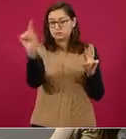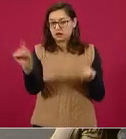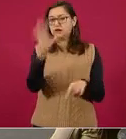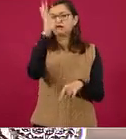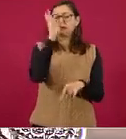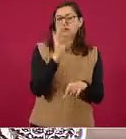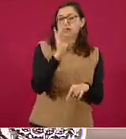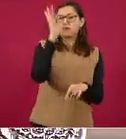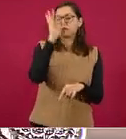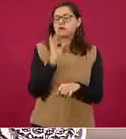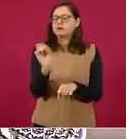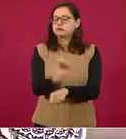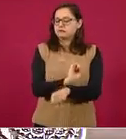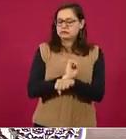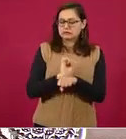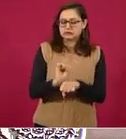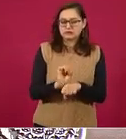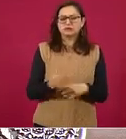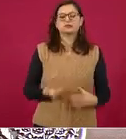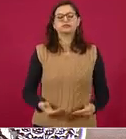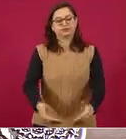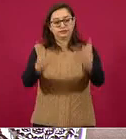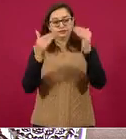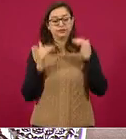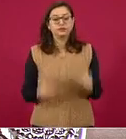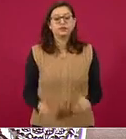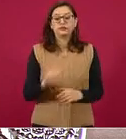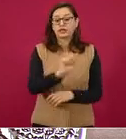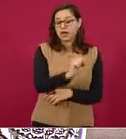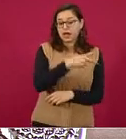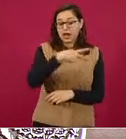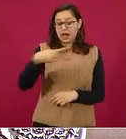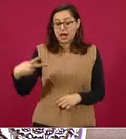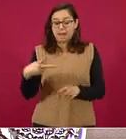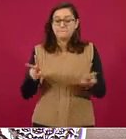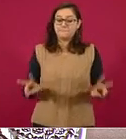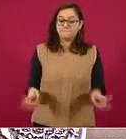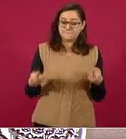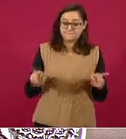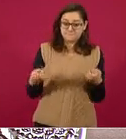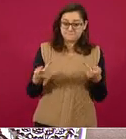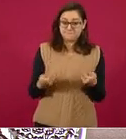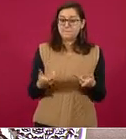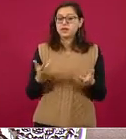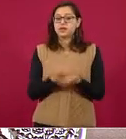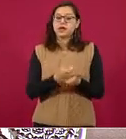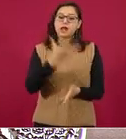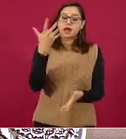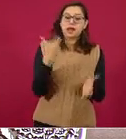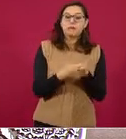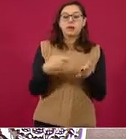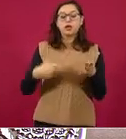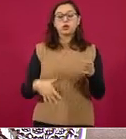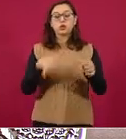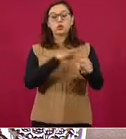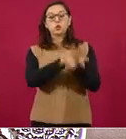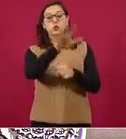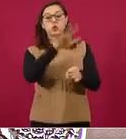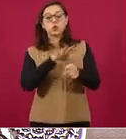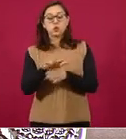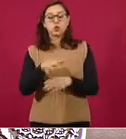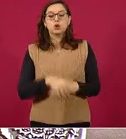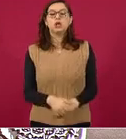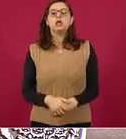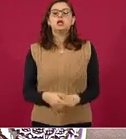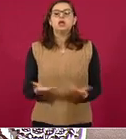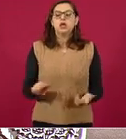de la app, sin tomar en cuenta el margen, solamente el precio final al público, cuáles son las más baratas, Móvil en